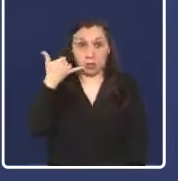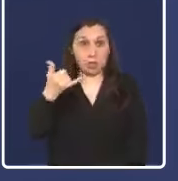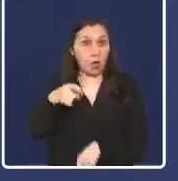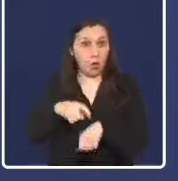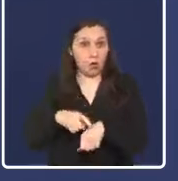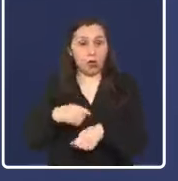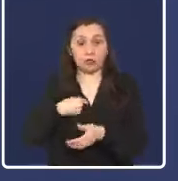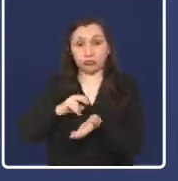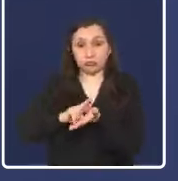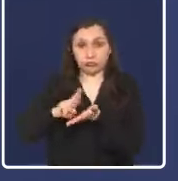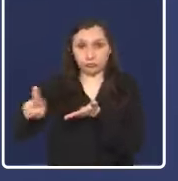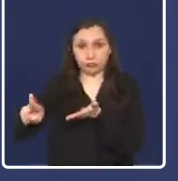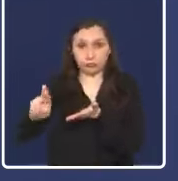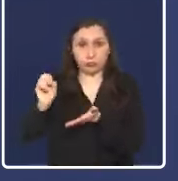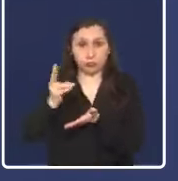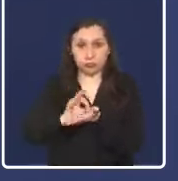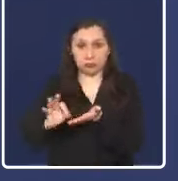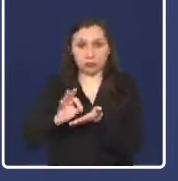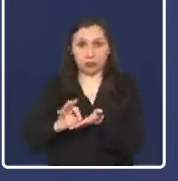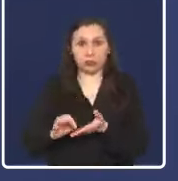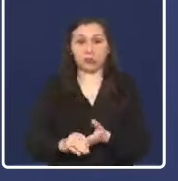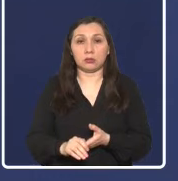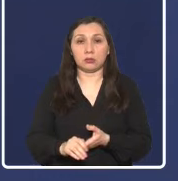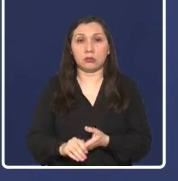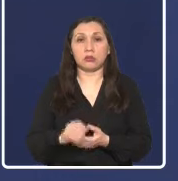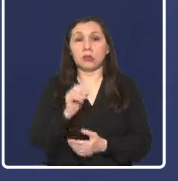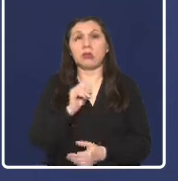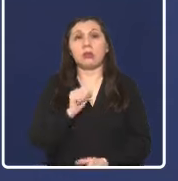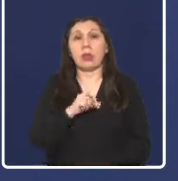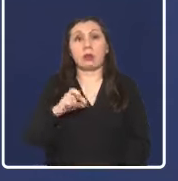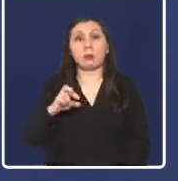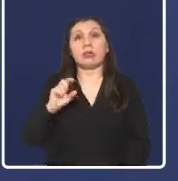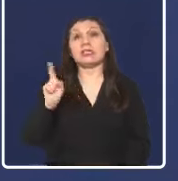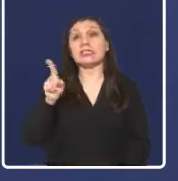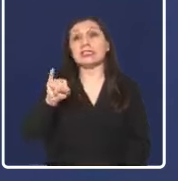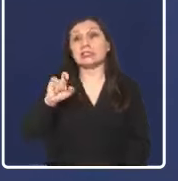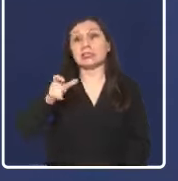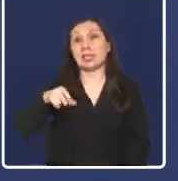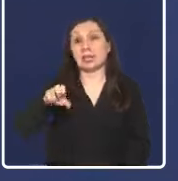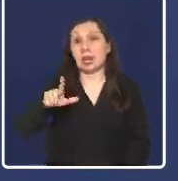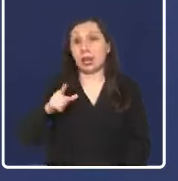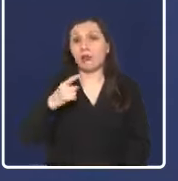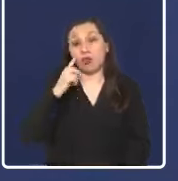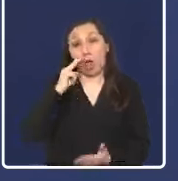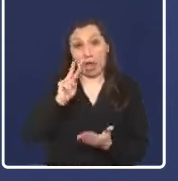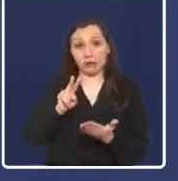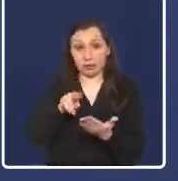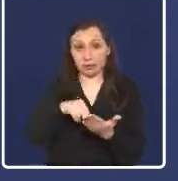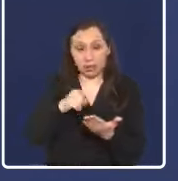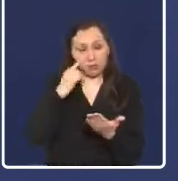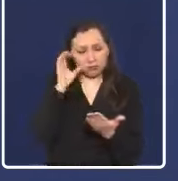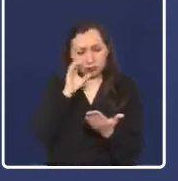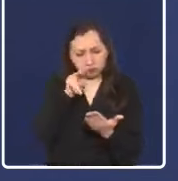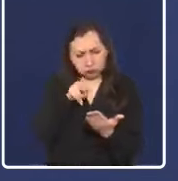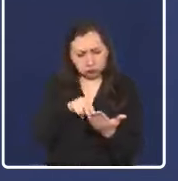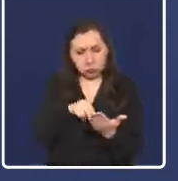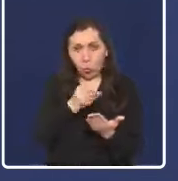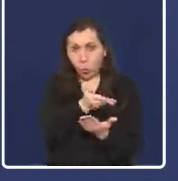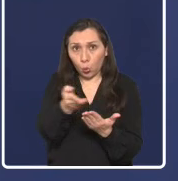la hora en que le escribí al subsecretario Monsalve, a través de la aplicación de Signal. Lo voy a revisar en cámara para que